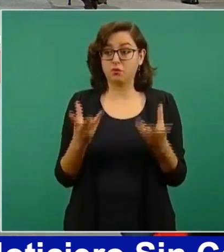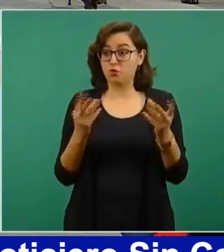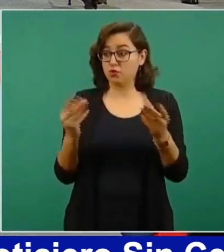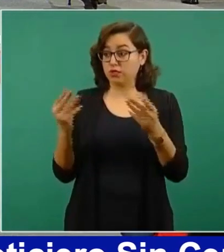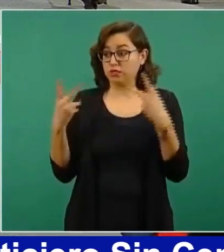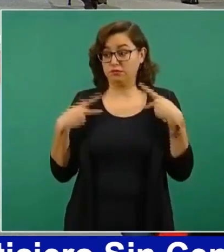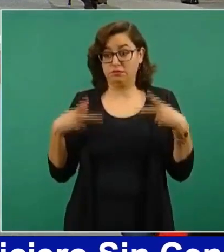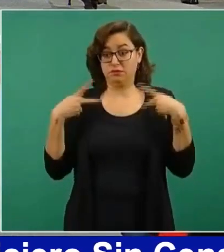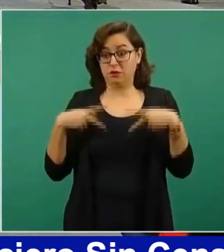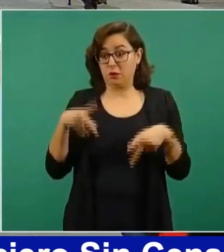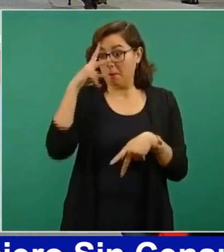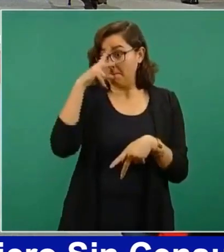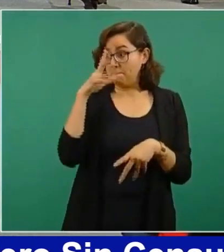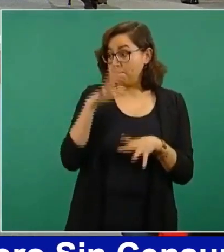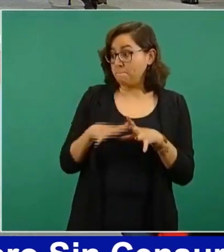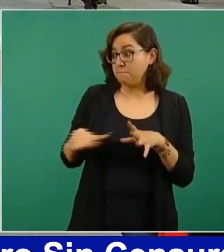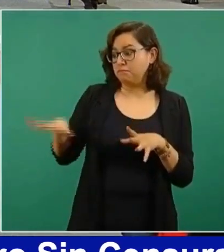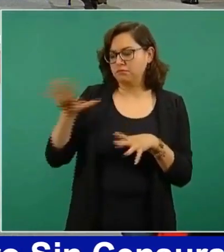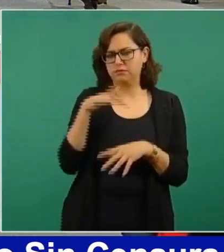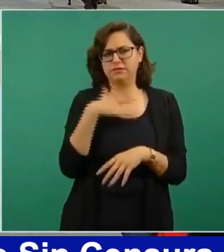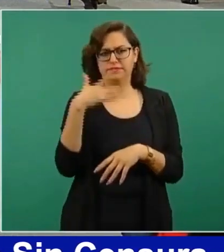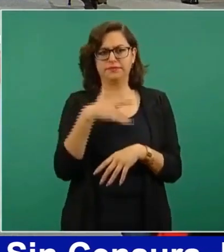libres, equitativas, justas.